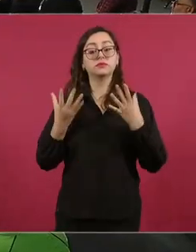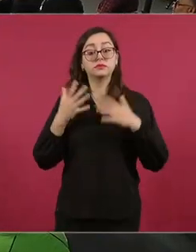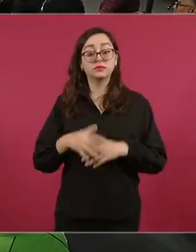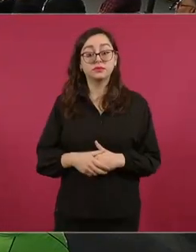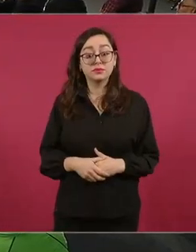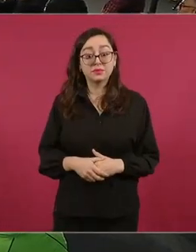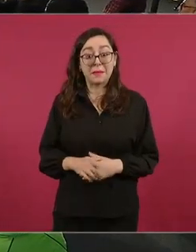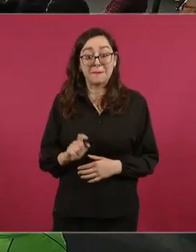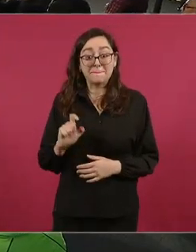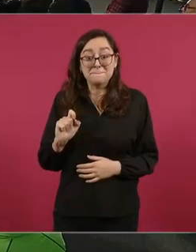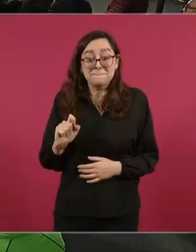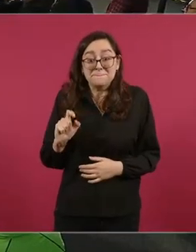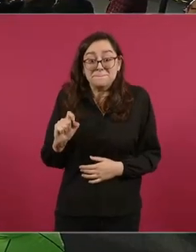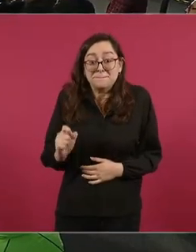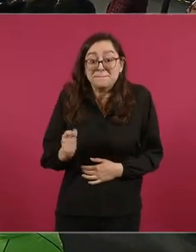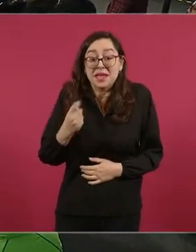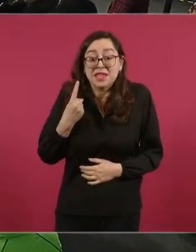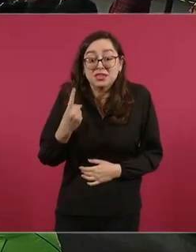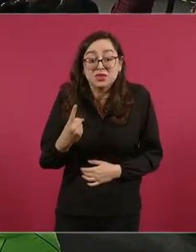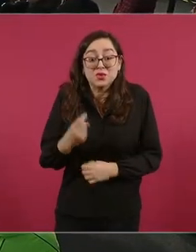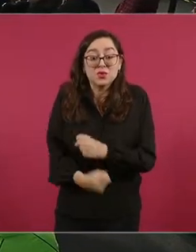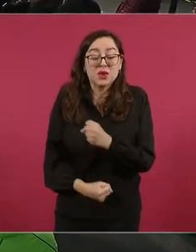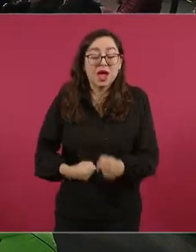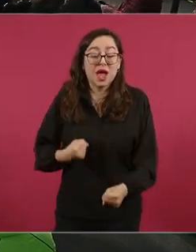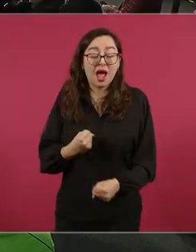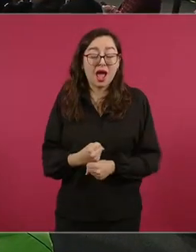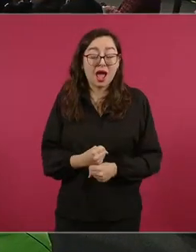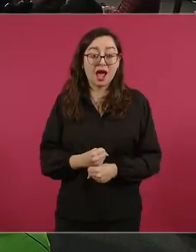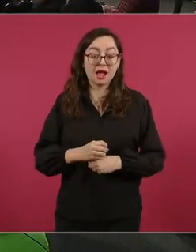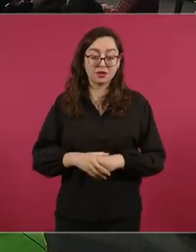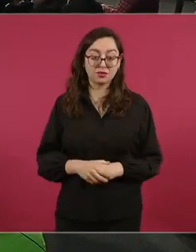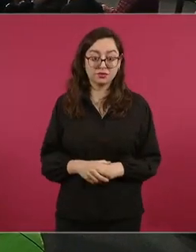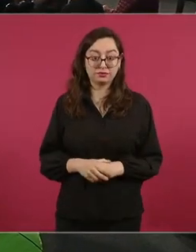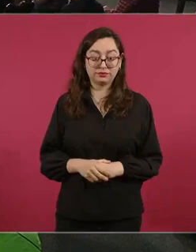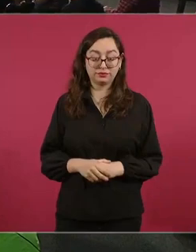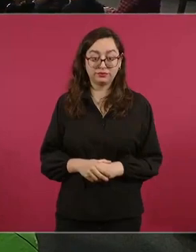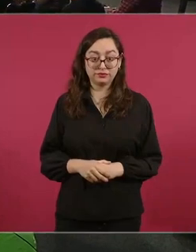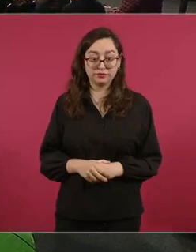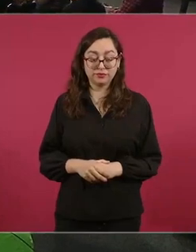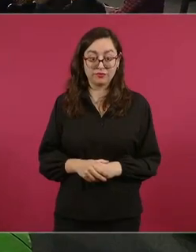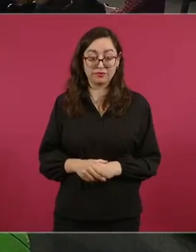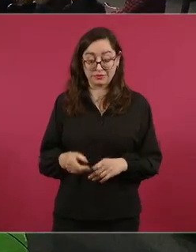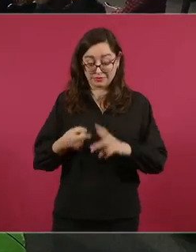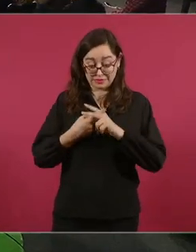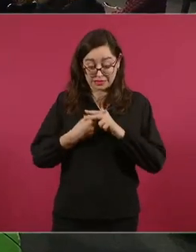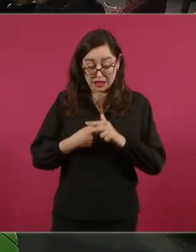21. 21, exactamente. 21. Y en el 94,